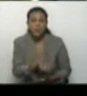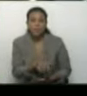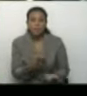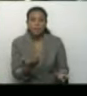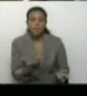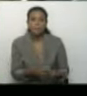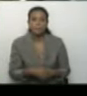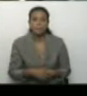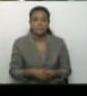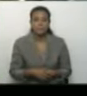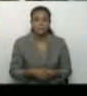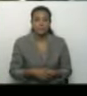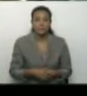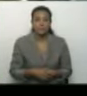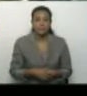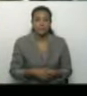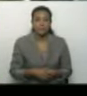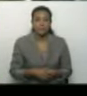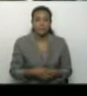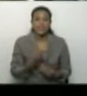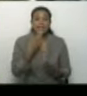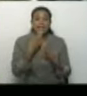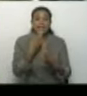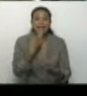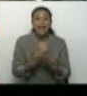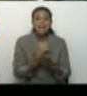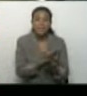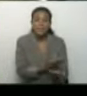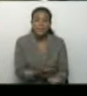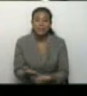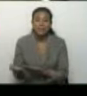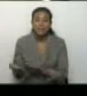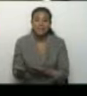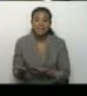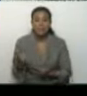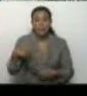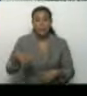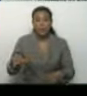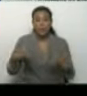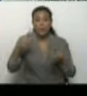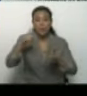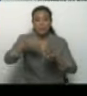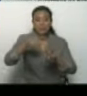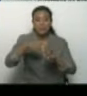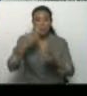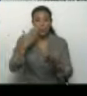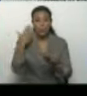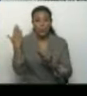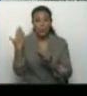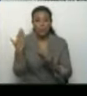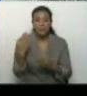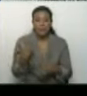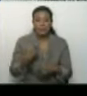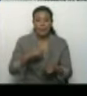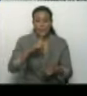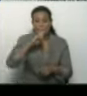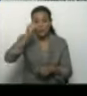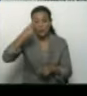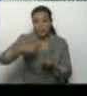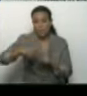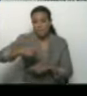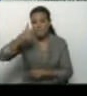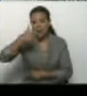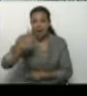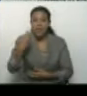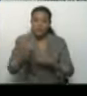Bueno, primero que nada, gracias por la invitación. Estamos hoy aquí para celebrar en nombre de Venezuela lo